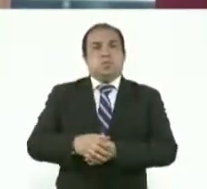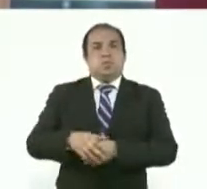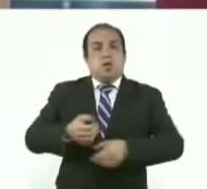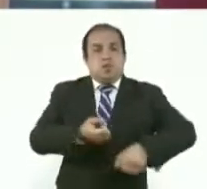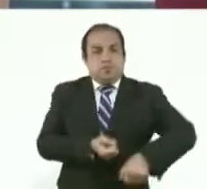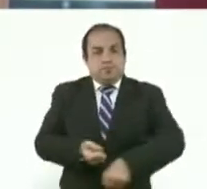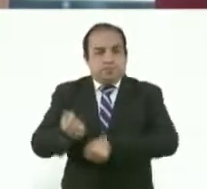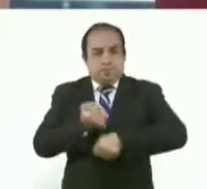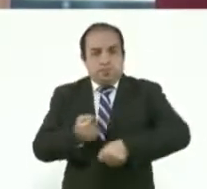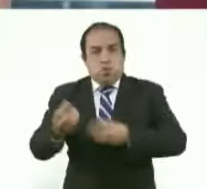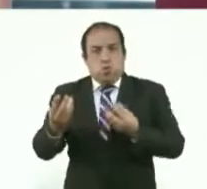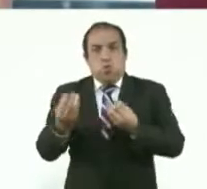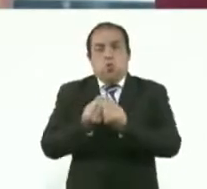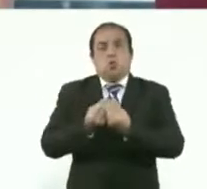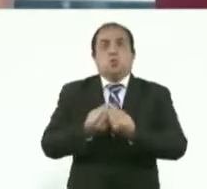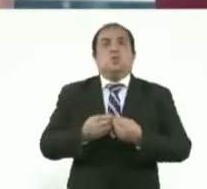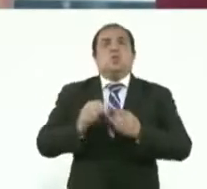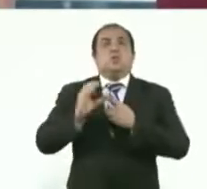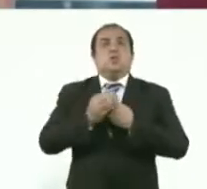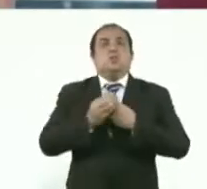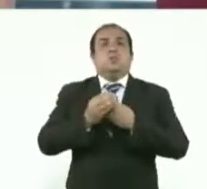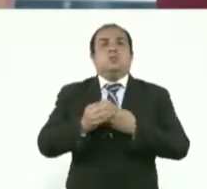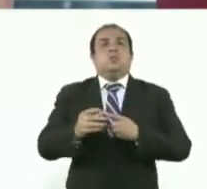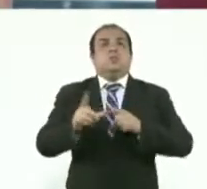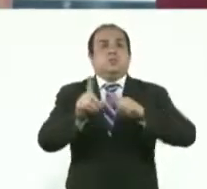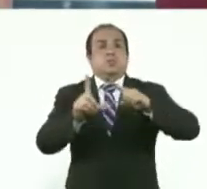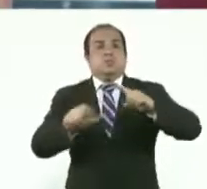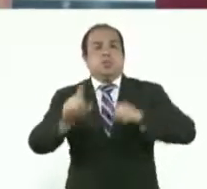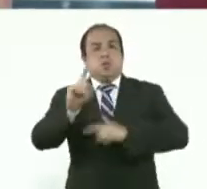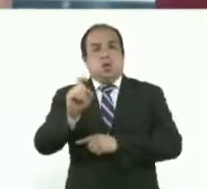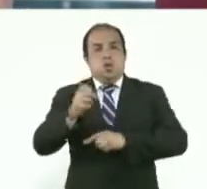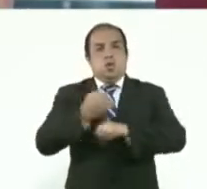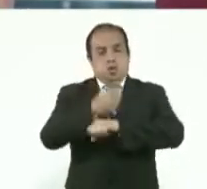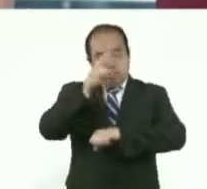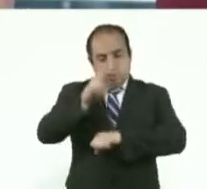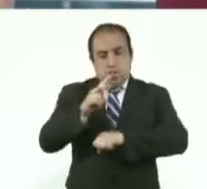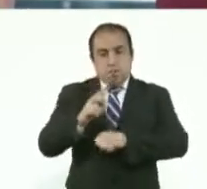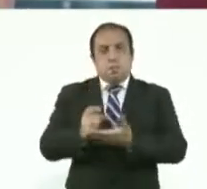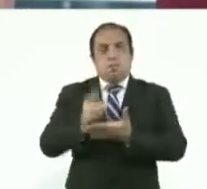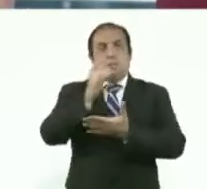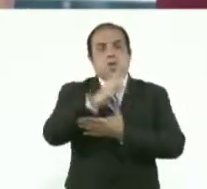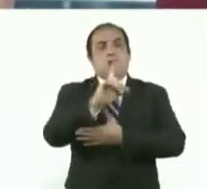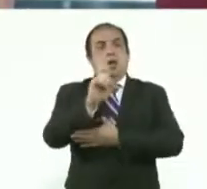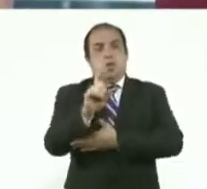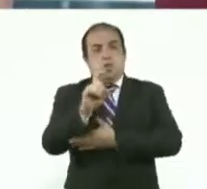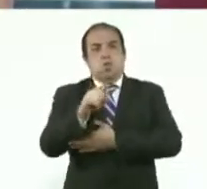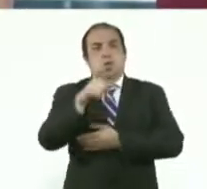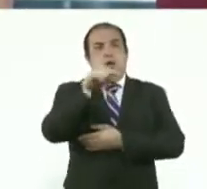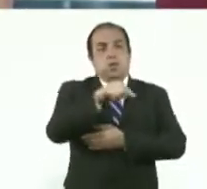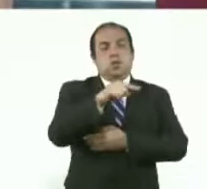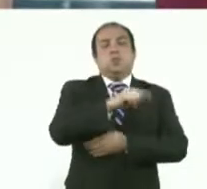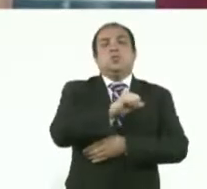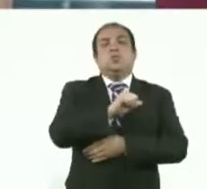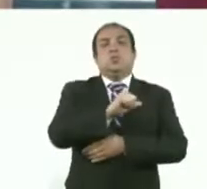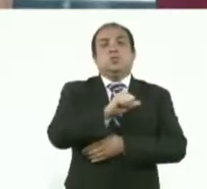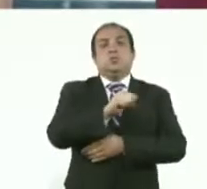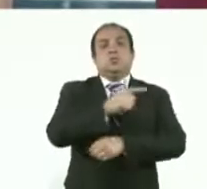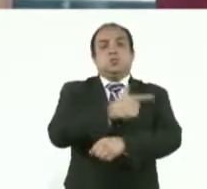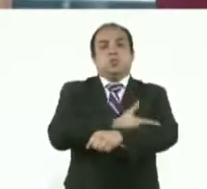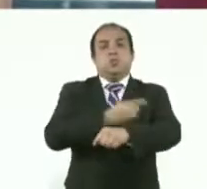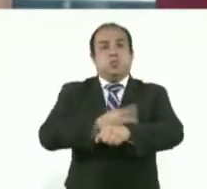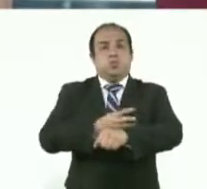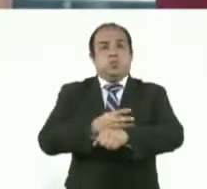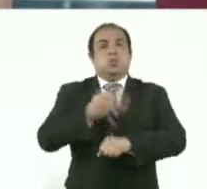con la Comisión Nacional del Agua y el Estado de México para la entrada de agua a Gustavo Amadero, como la reparación